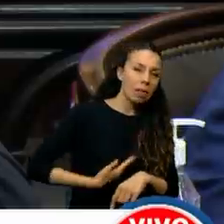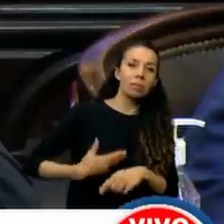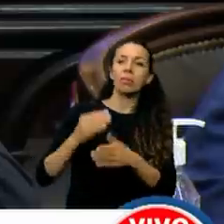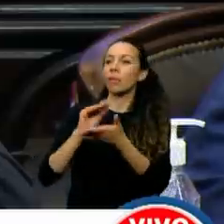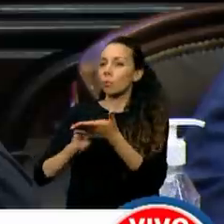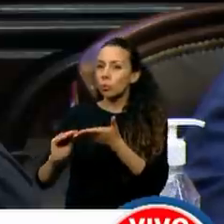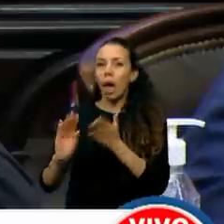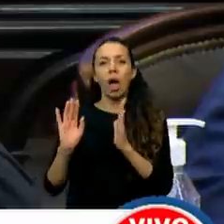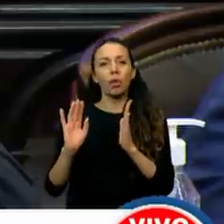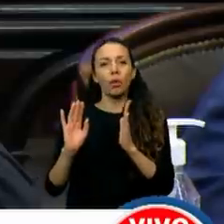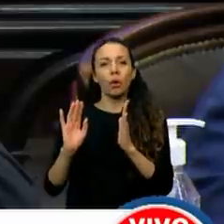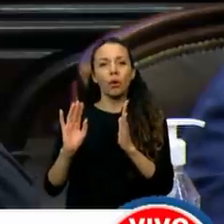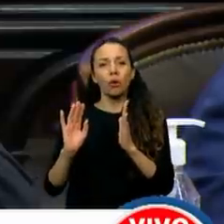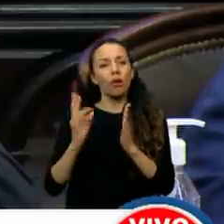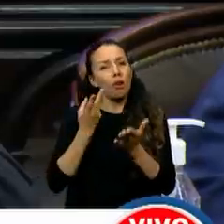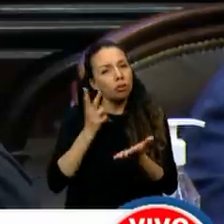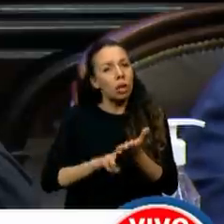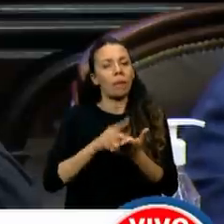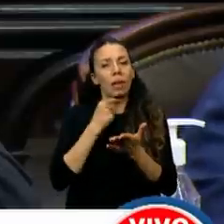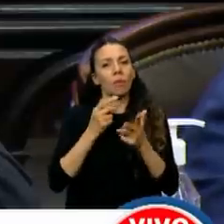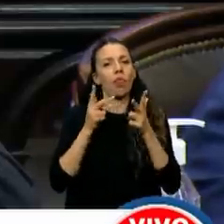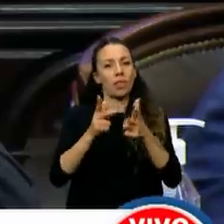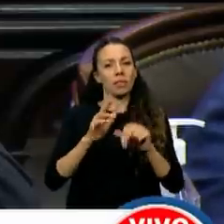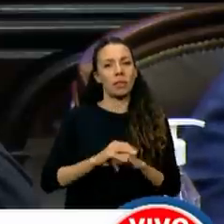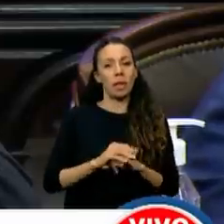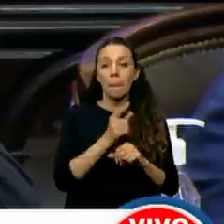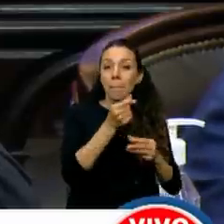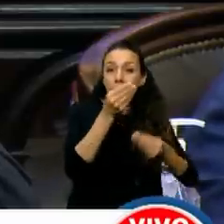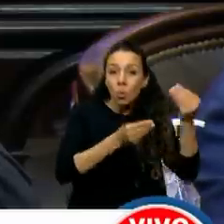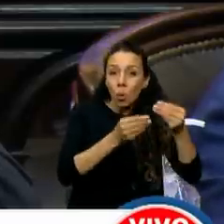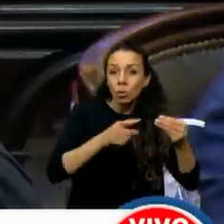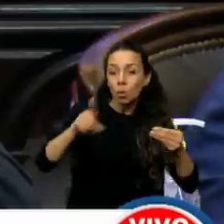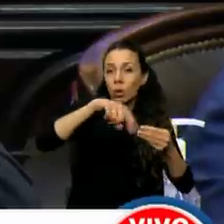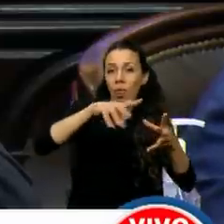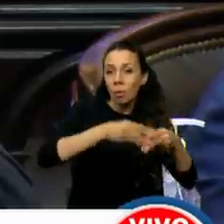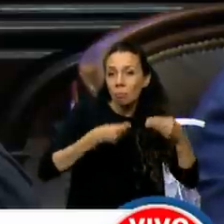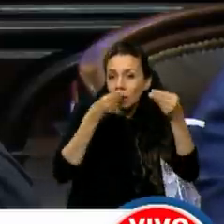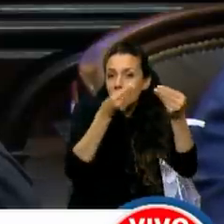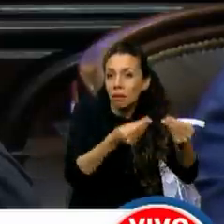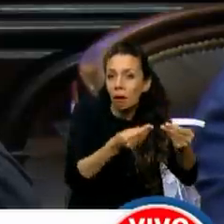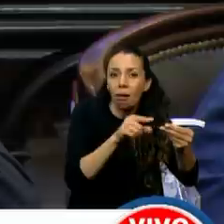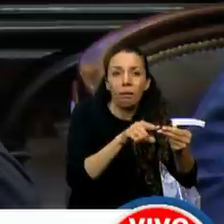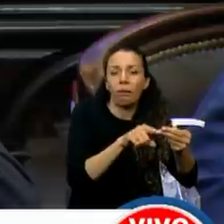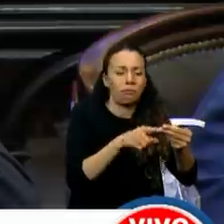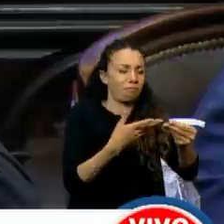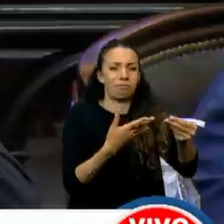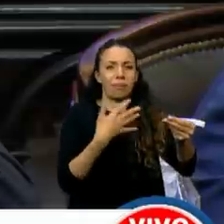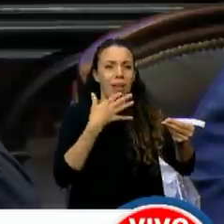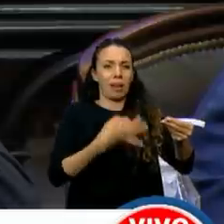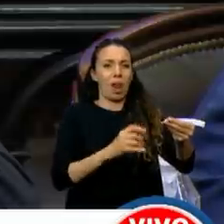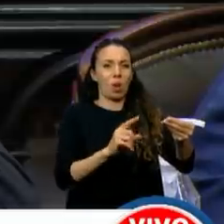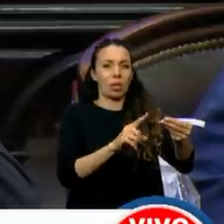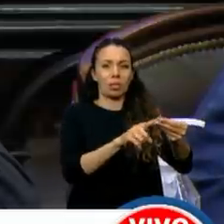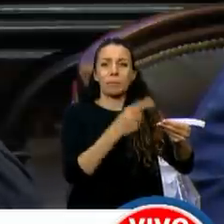le volvemos a decir en este recinto que el presupuesto que están presentando no es real protestó en una inflación del